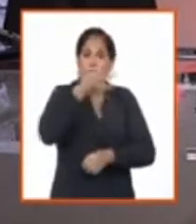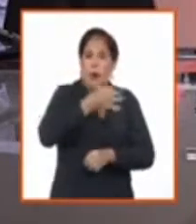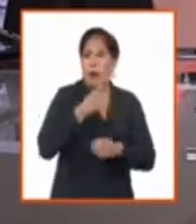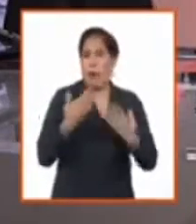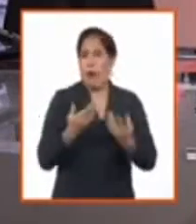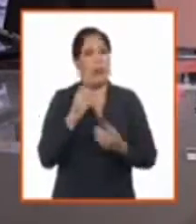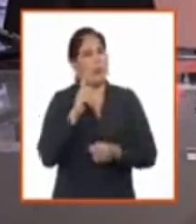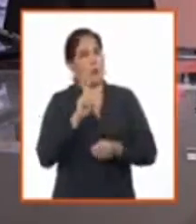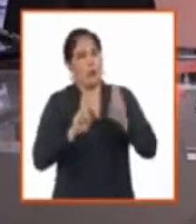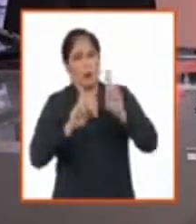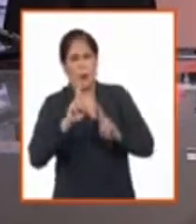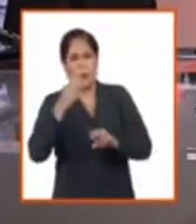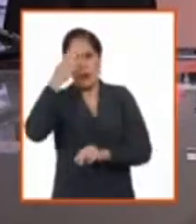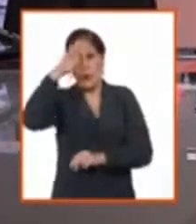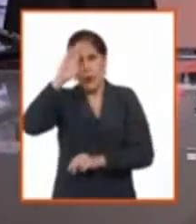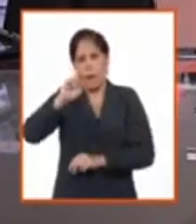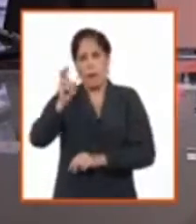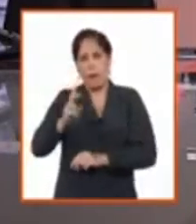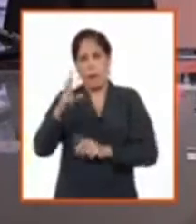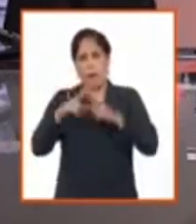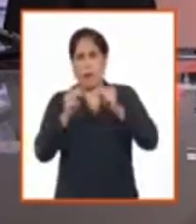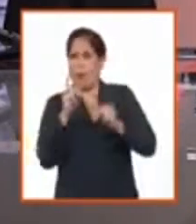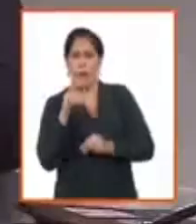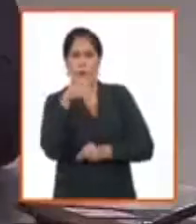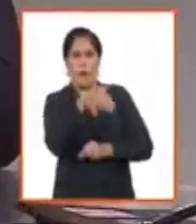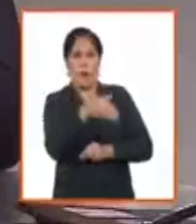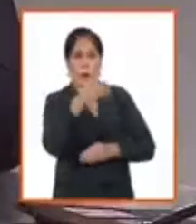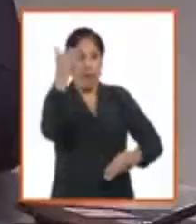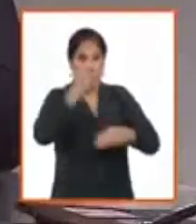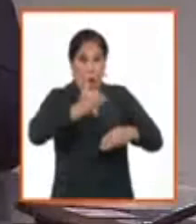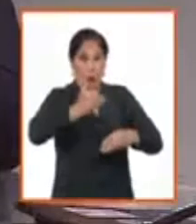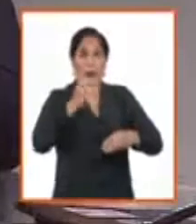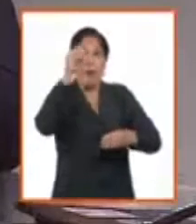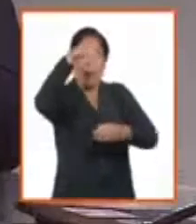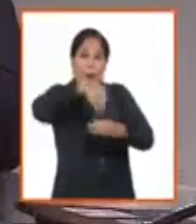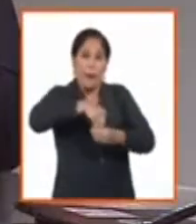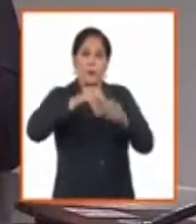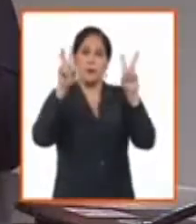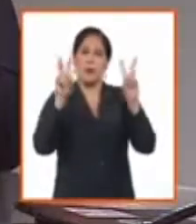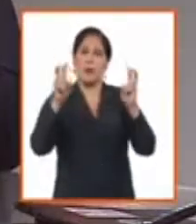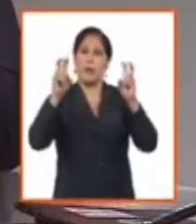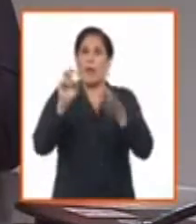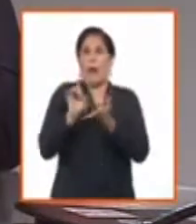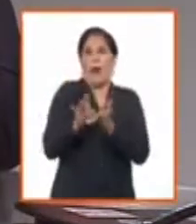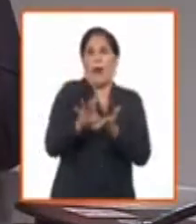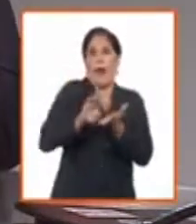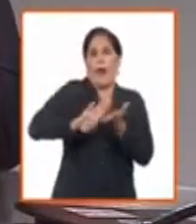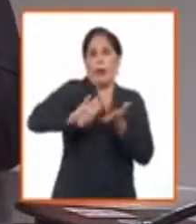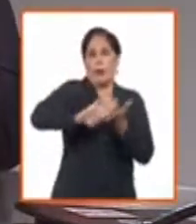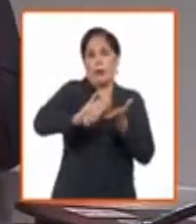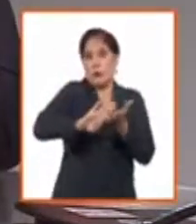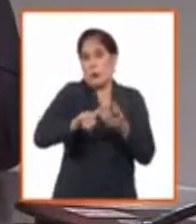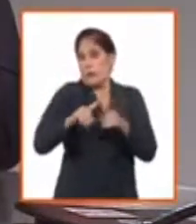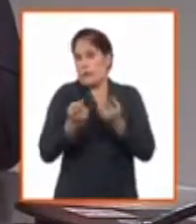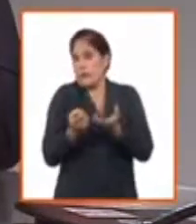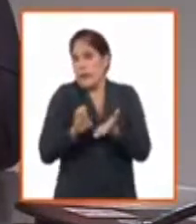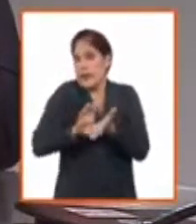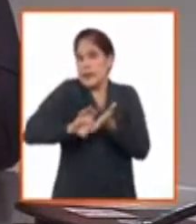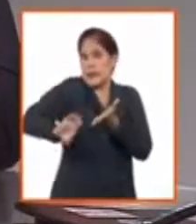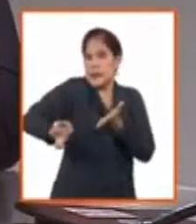entrada en el debate lo que pasa que el tema del bloqueo entra dentro del tema de las exclusiones no porque es imposible